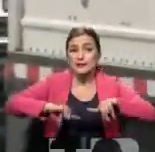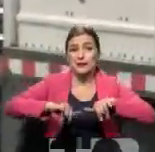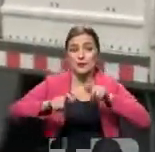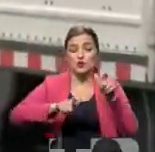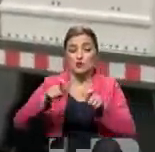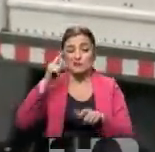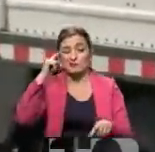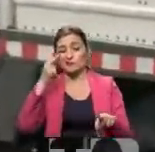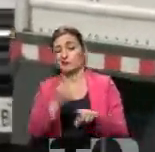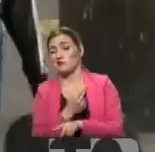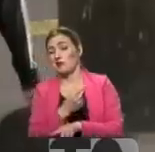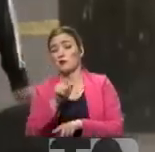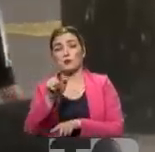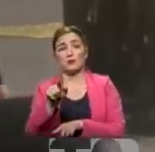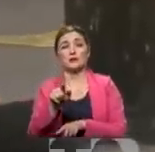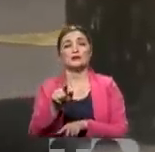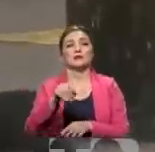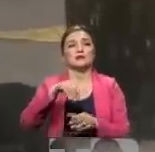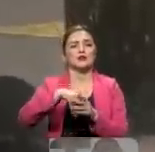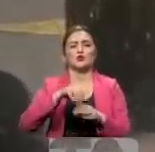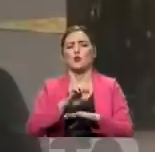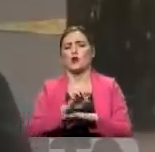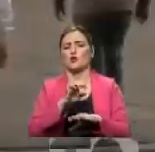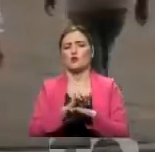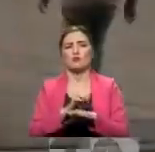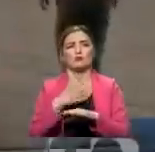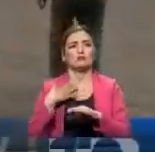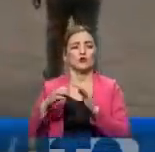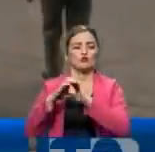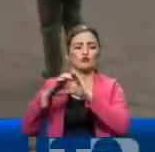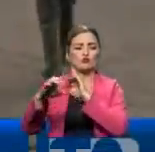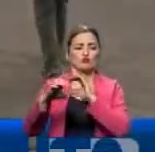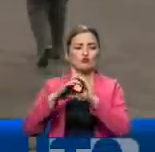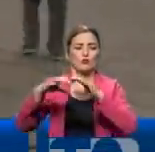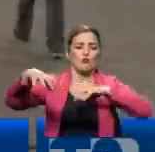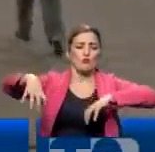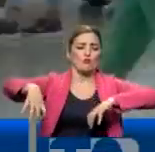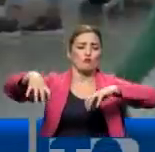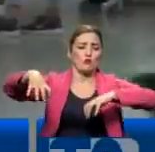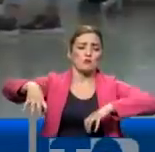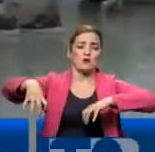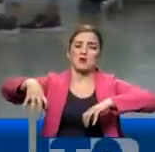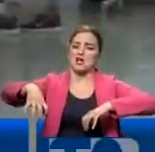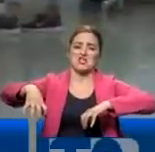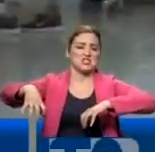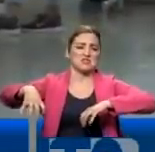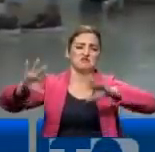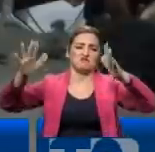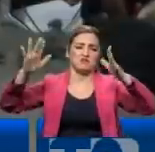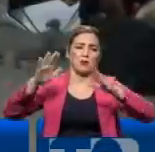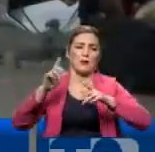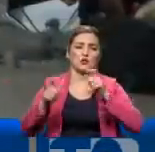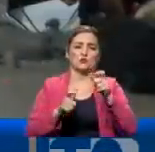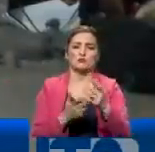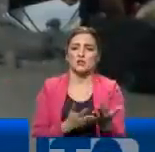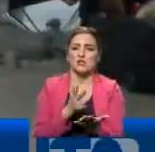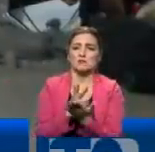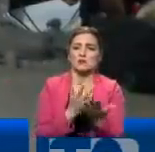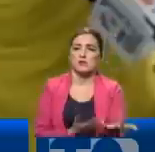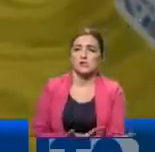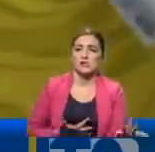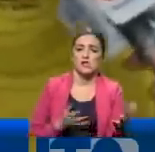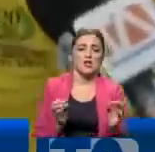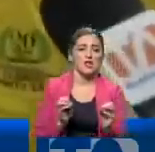de los manifestantes también dejan en el país el servicio de transporte interprovincial irregular y cientos de usuarios varados en